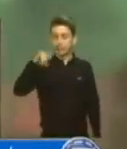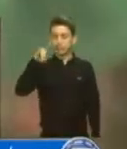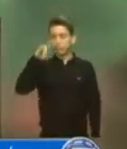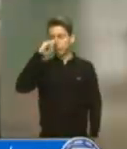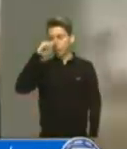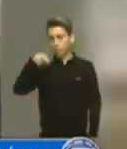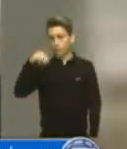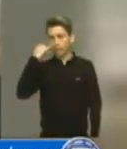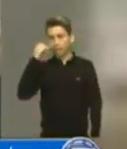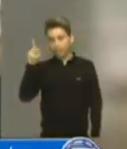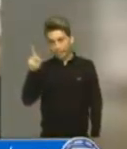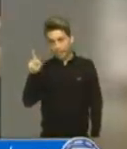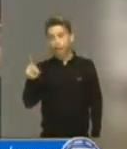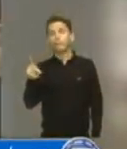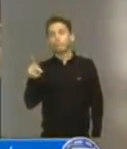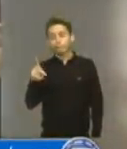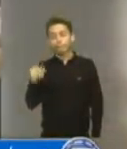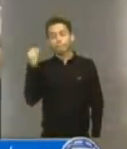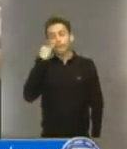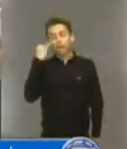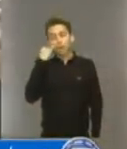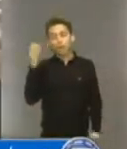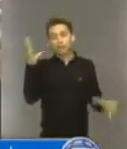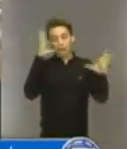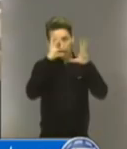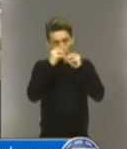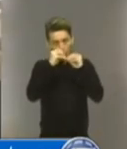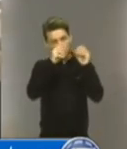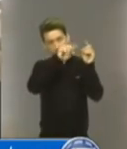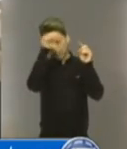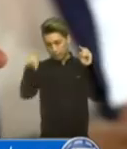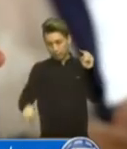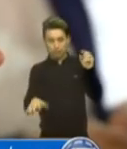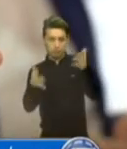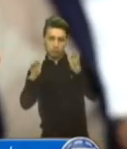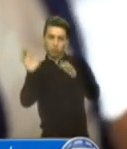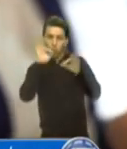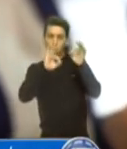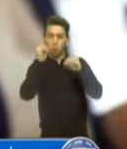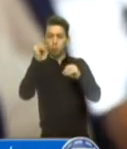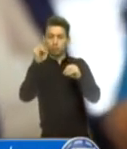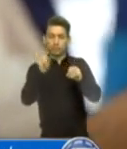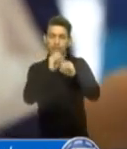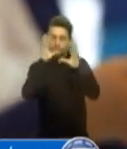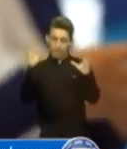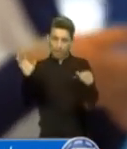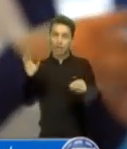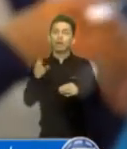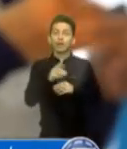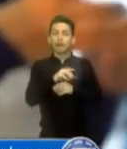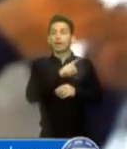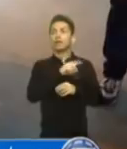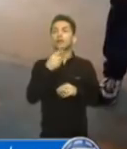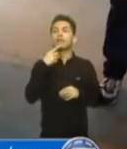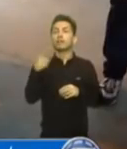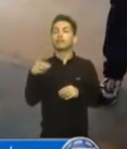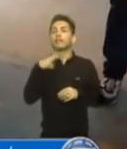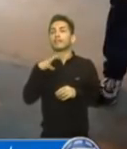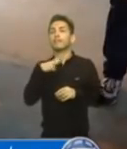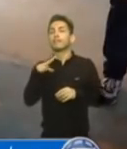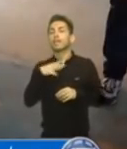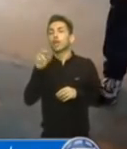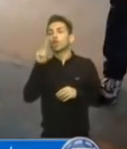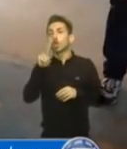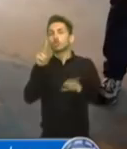y jueves en la mañana. Esta entrega consiste en 100.000 primeras dosis de la vacuna que utiliza dos versiones diferentes en las dos